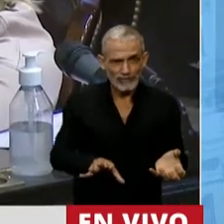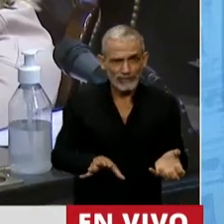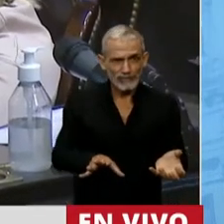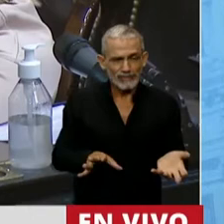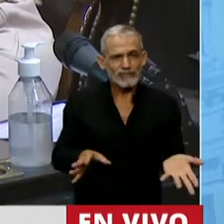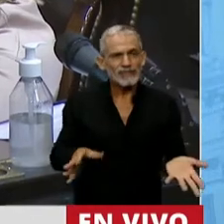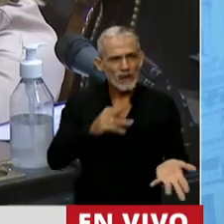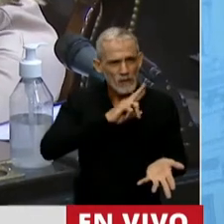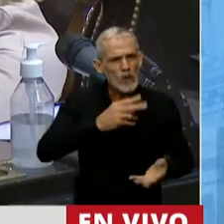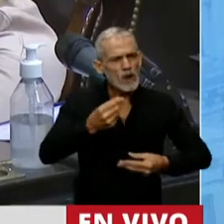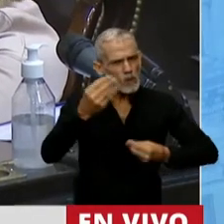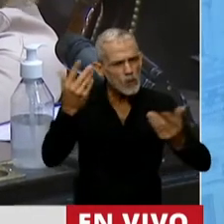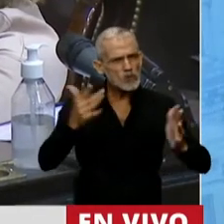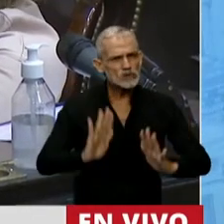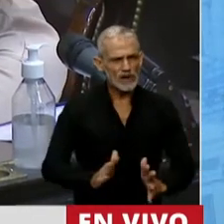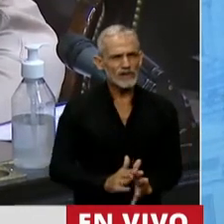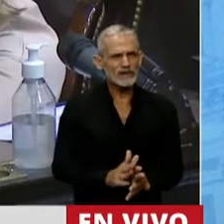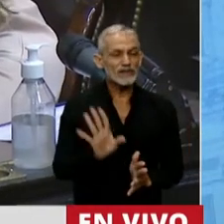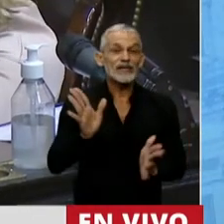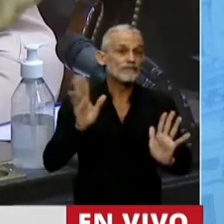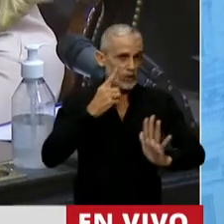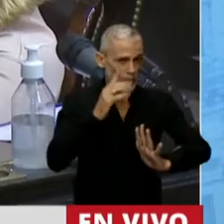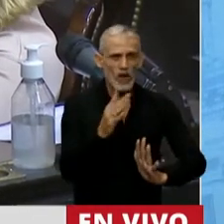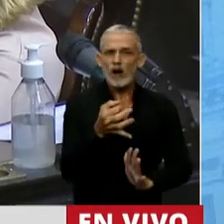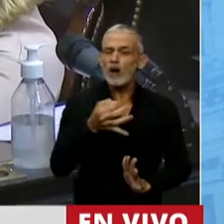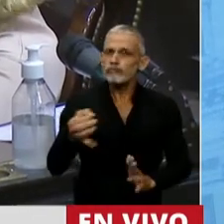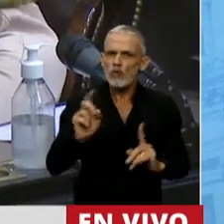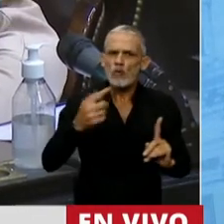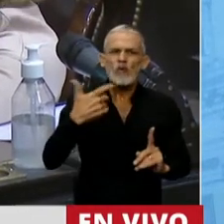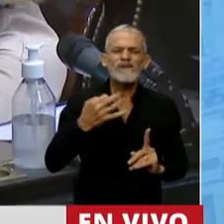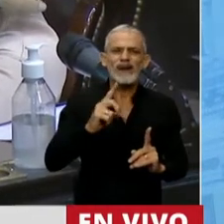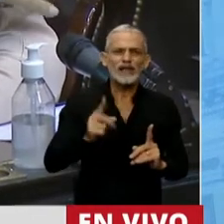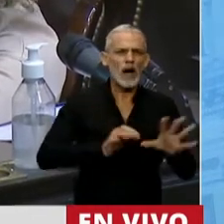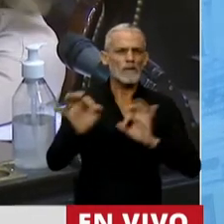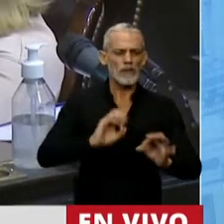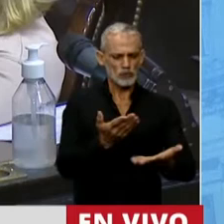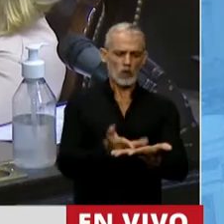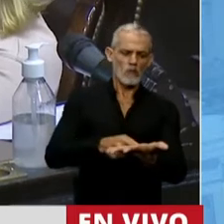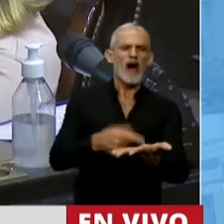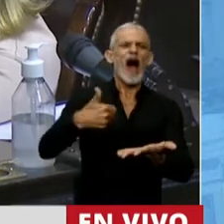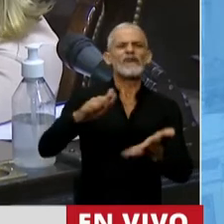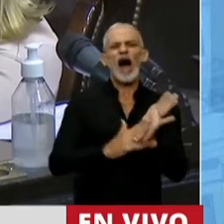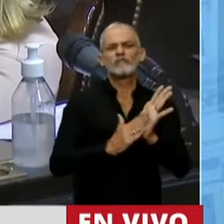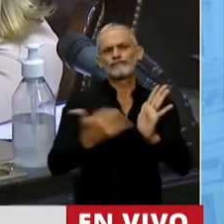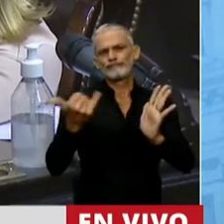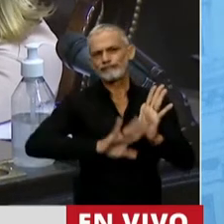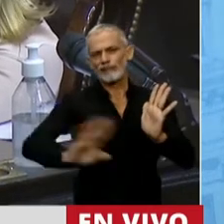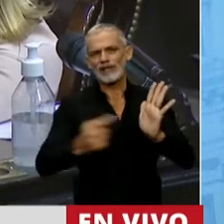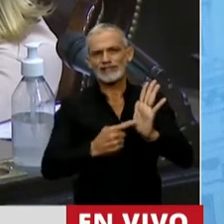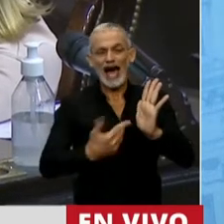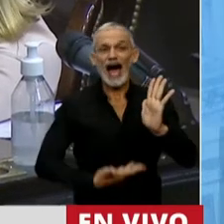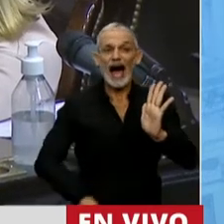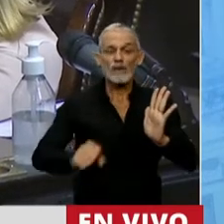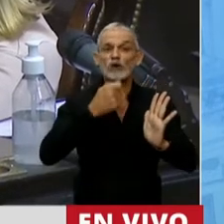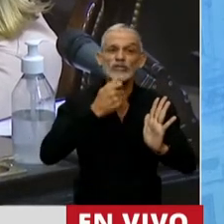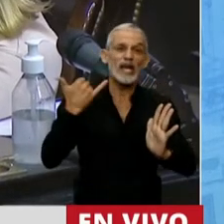dijo que tampoco es cierto de ninguna manera es cierto que este proyecto va a garantizar el aborto